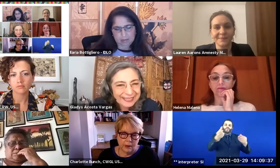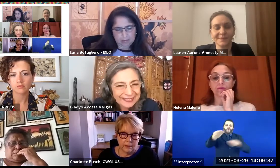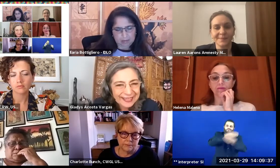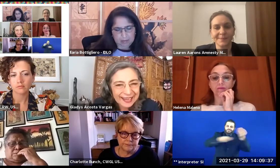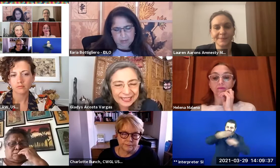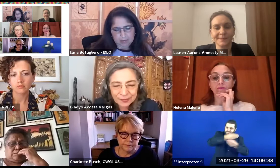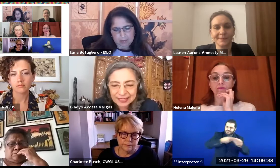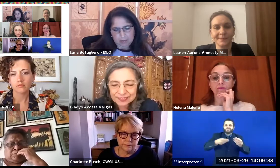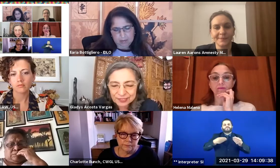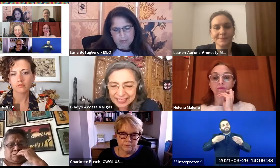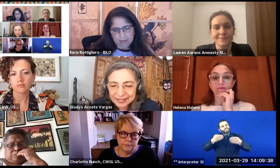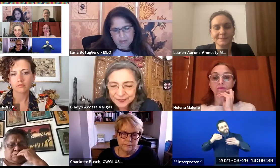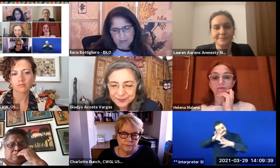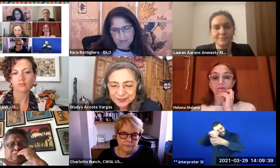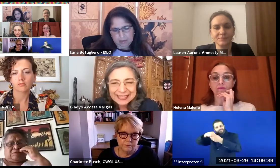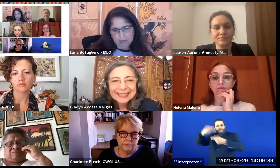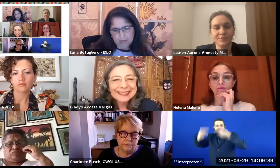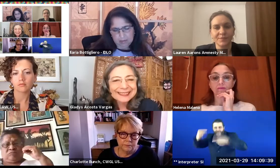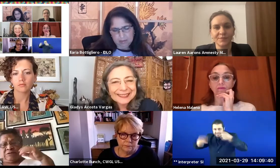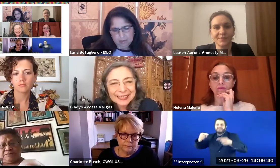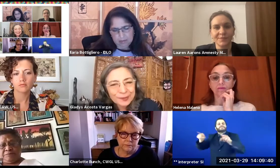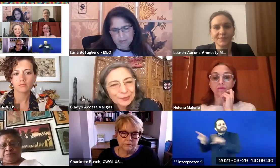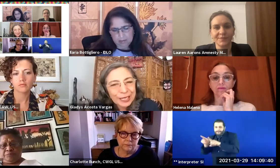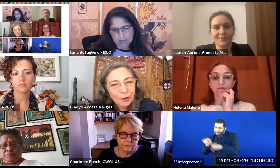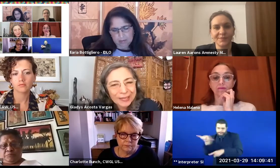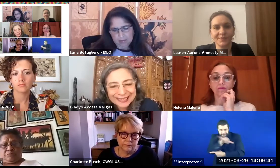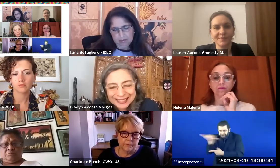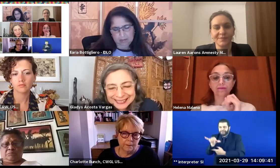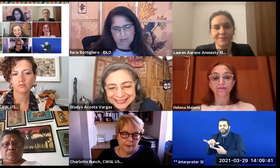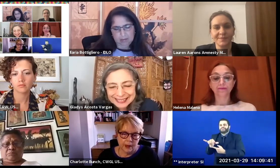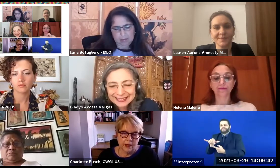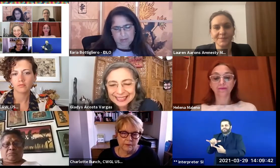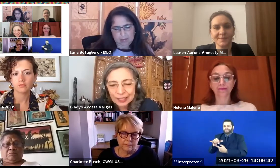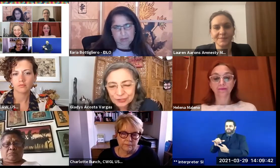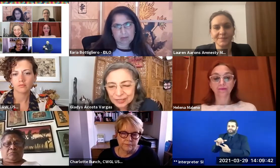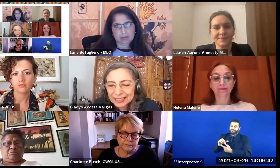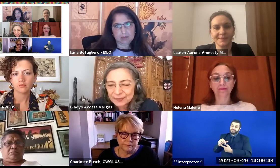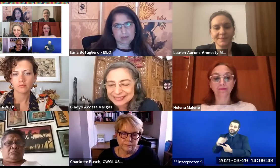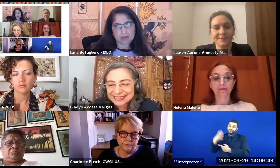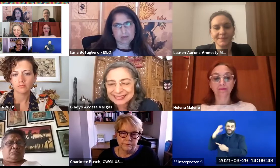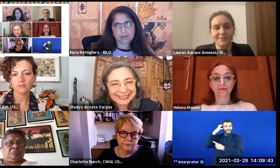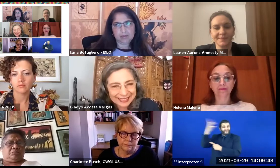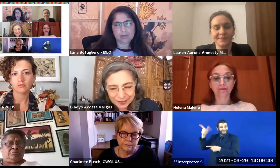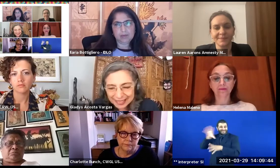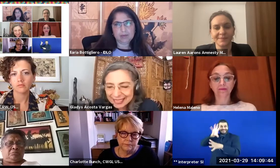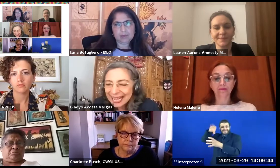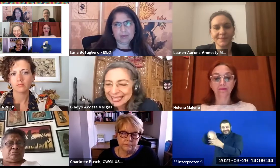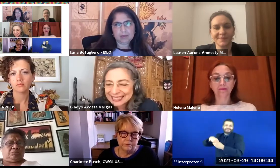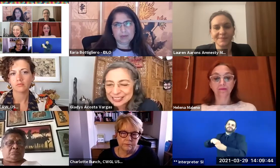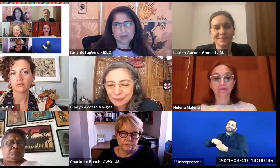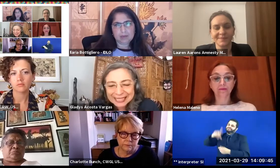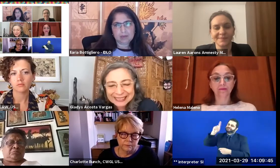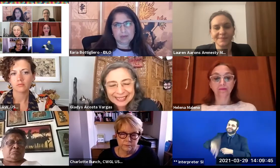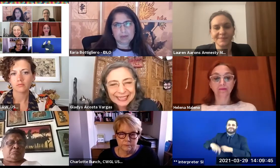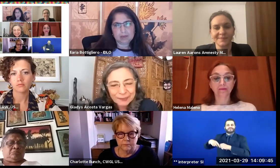realmente presencia a nivel nacional. Necesitamos una gobernanza inclusiva y representativa. Hay